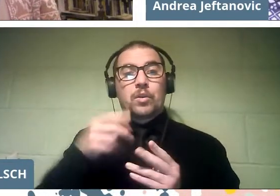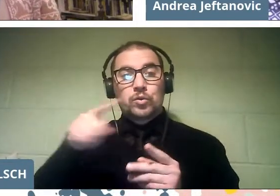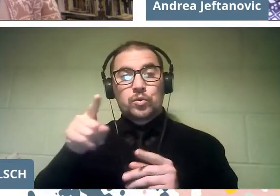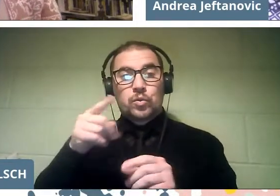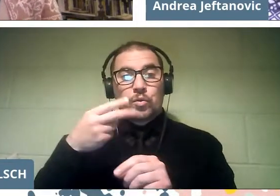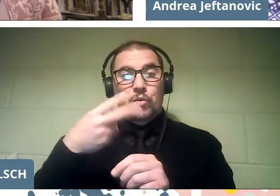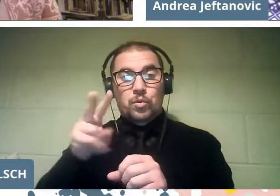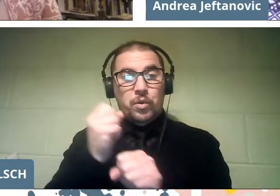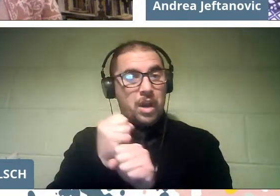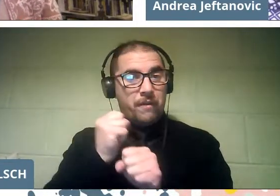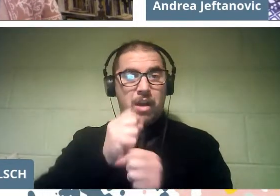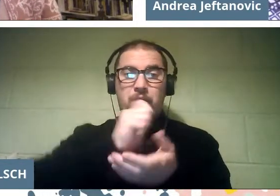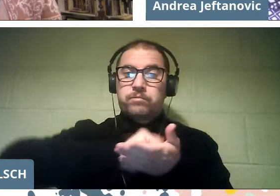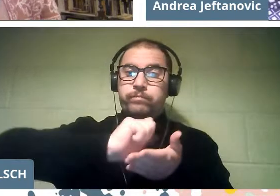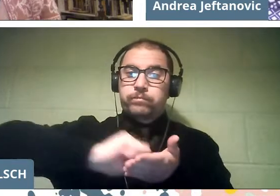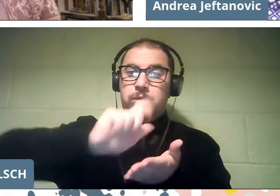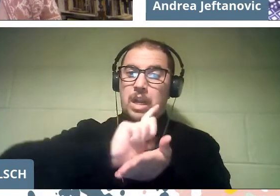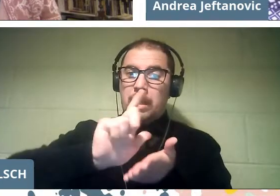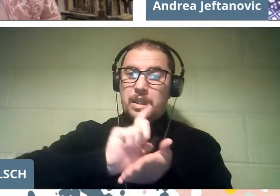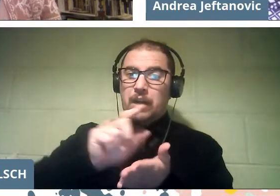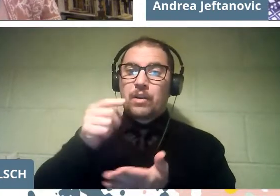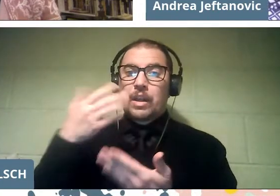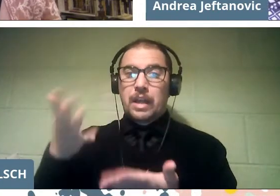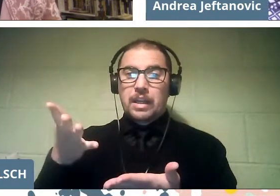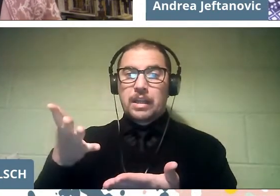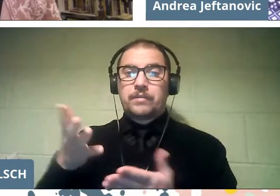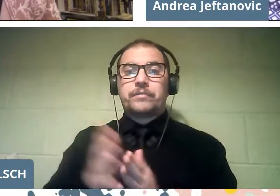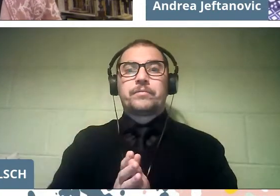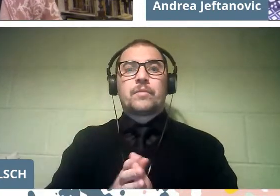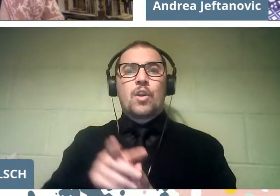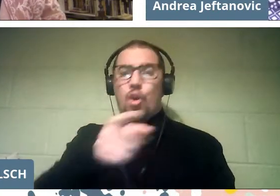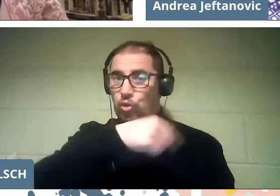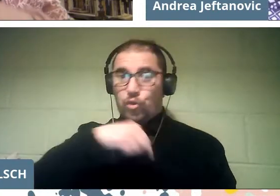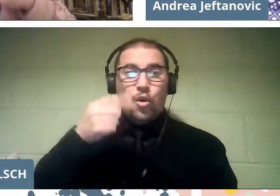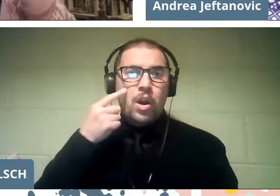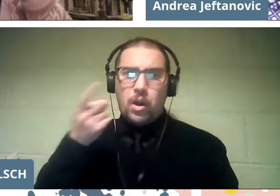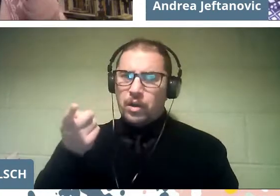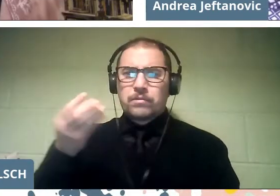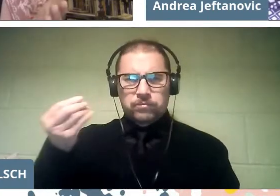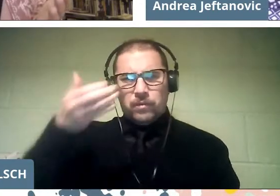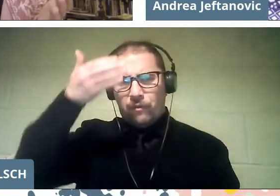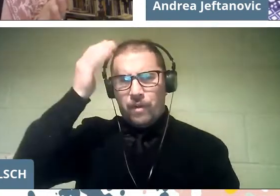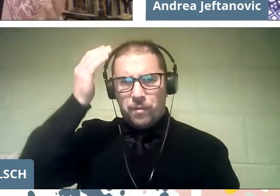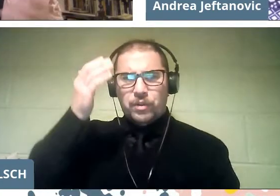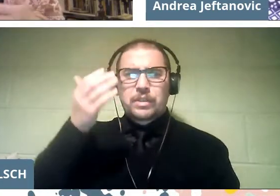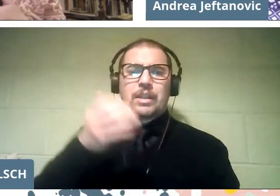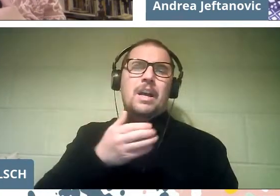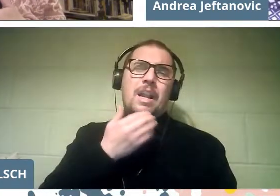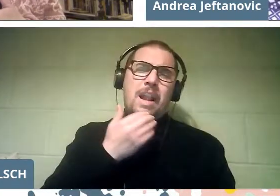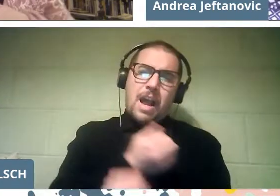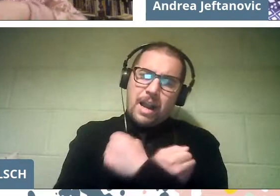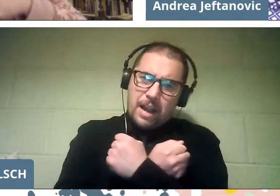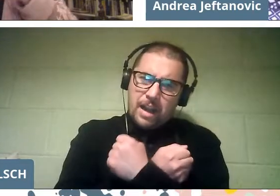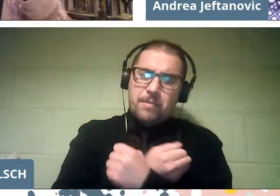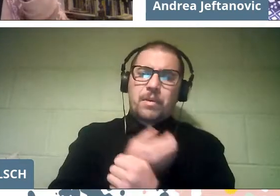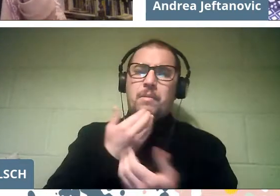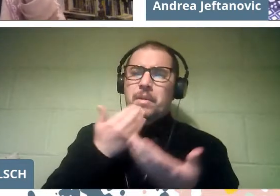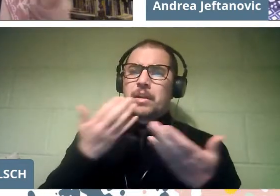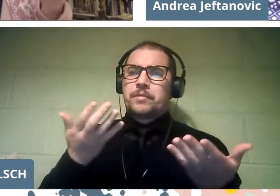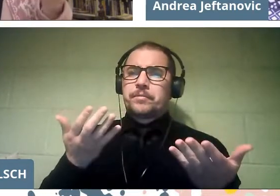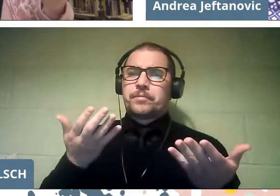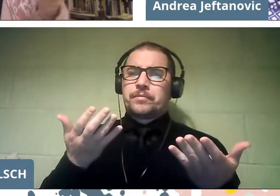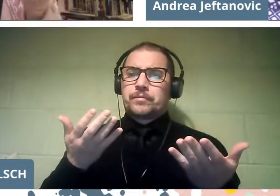obra literaria. Ella es, todos la conocemos, la queremos, la